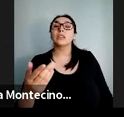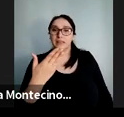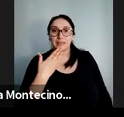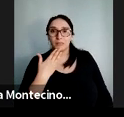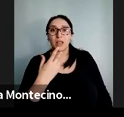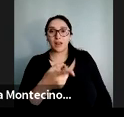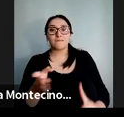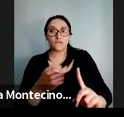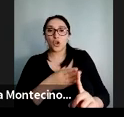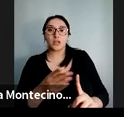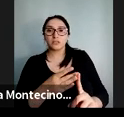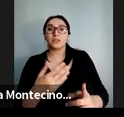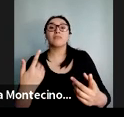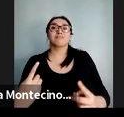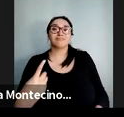espacio.